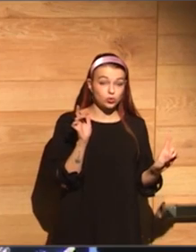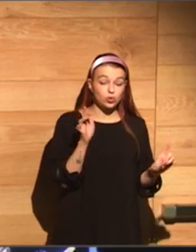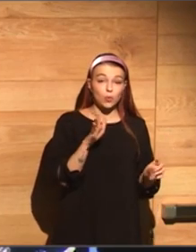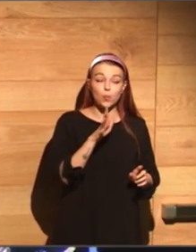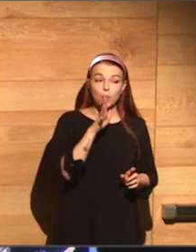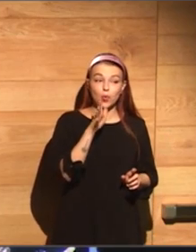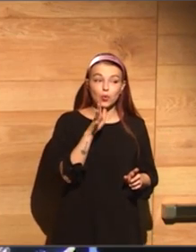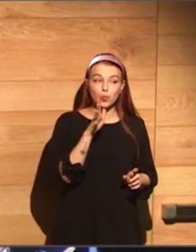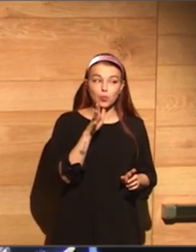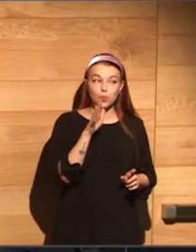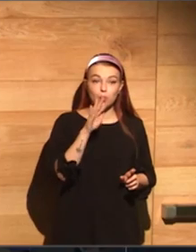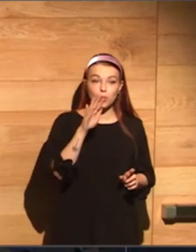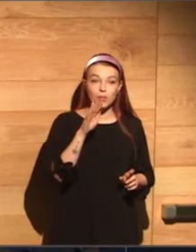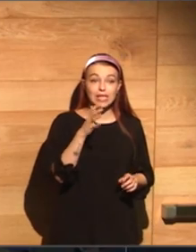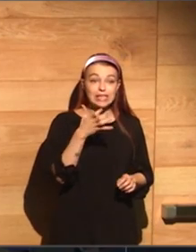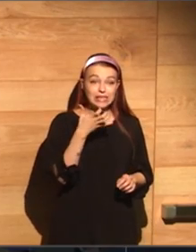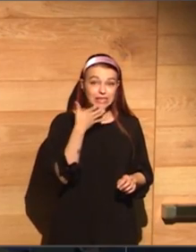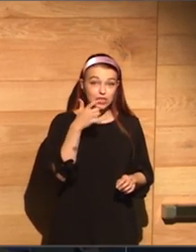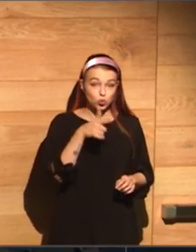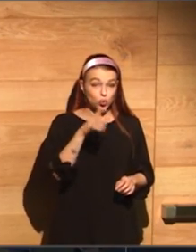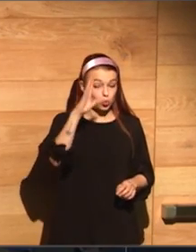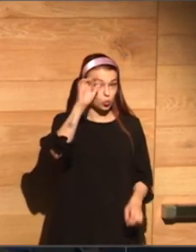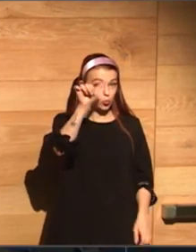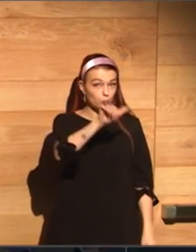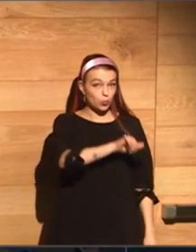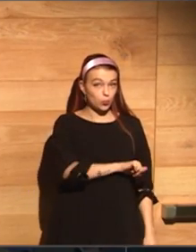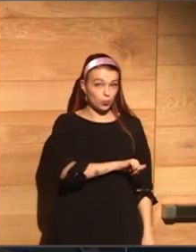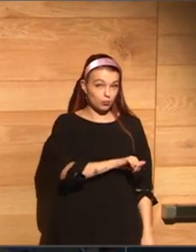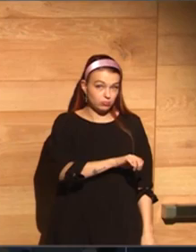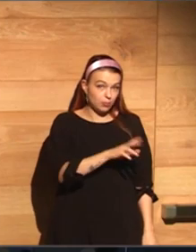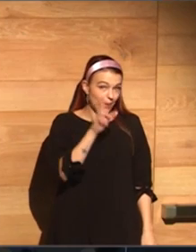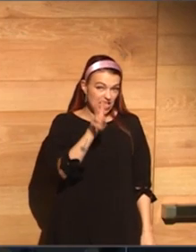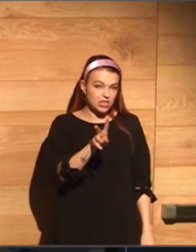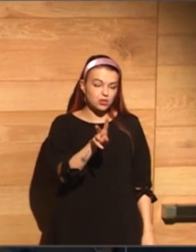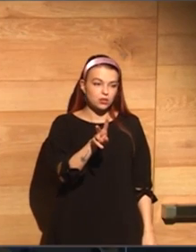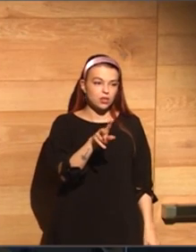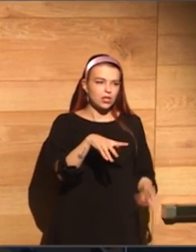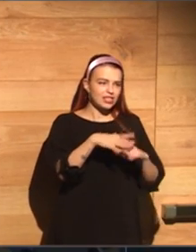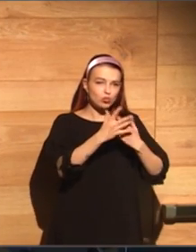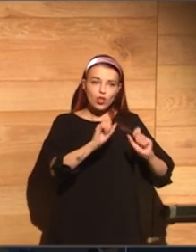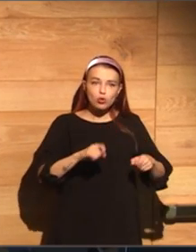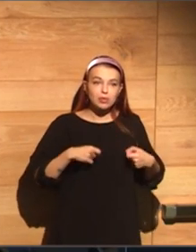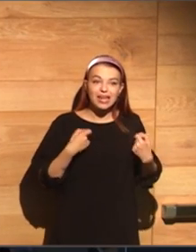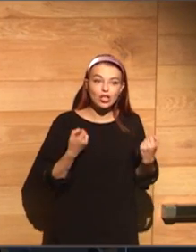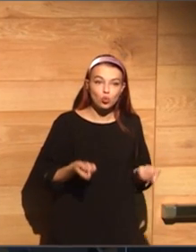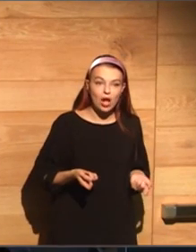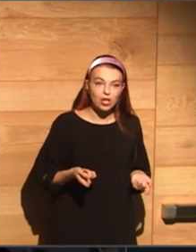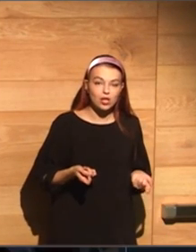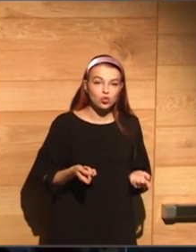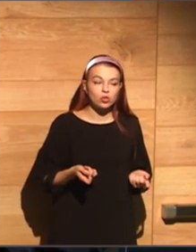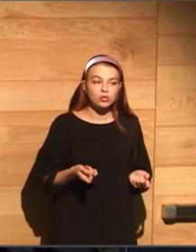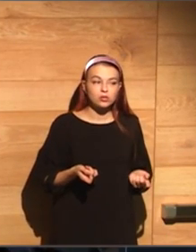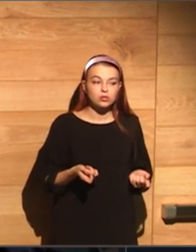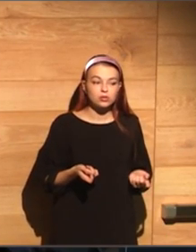visto desde fuera, si tú asistes a la película, es tan natural lo que te está mostrando que es difícil ser consciente de